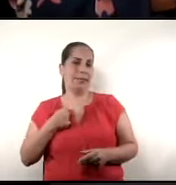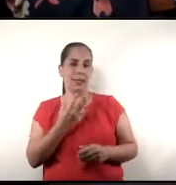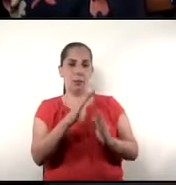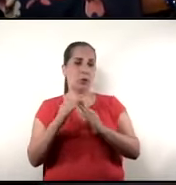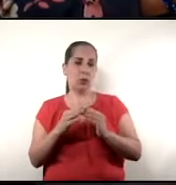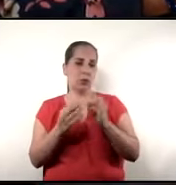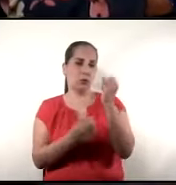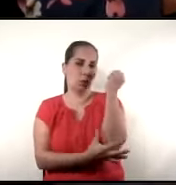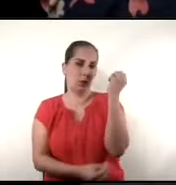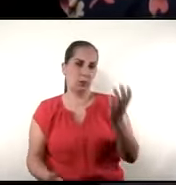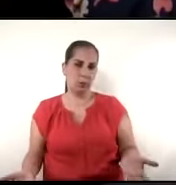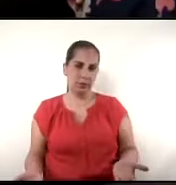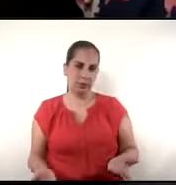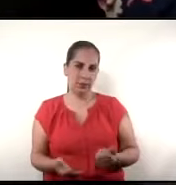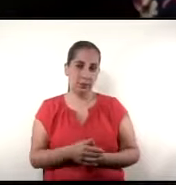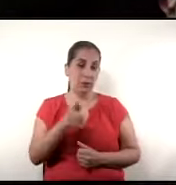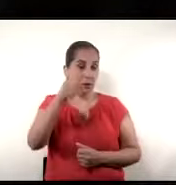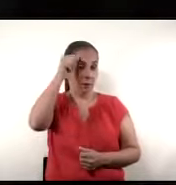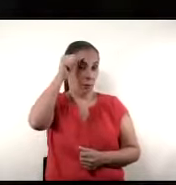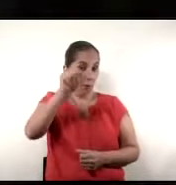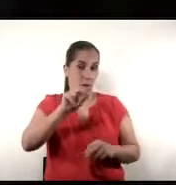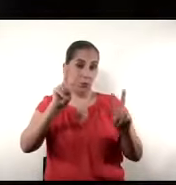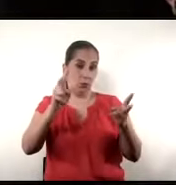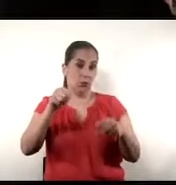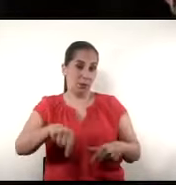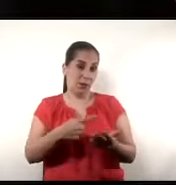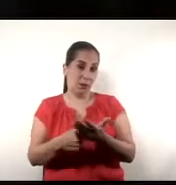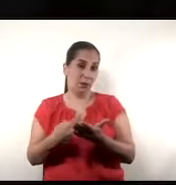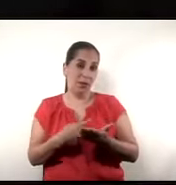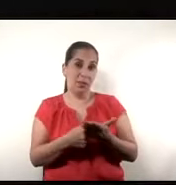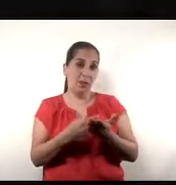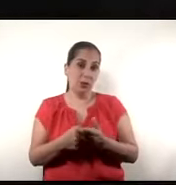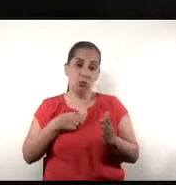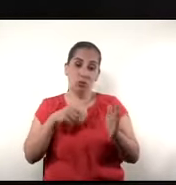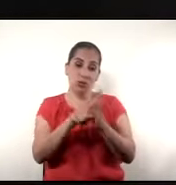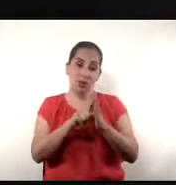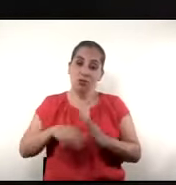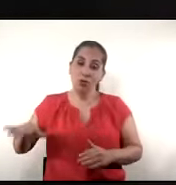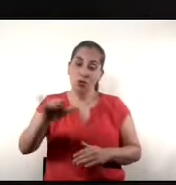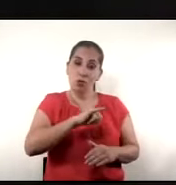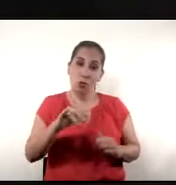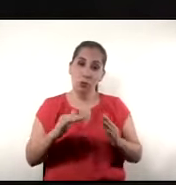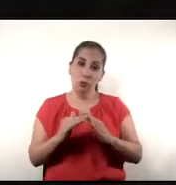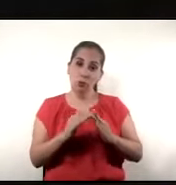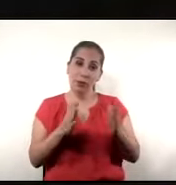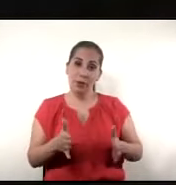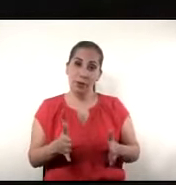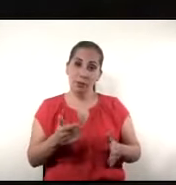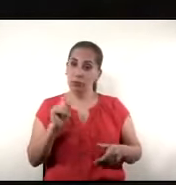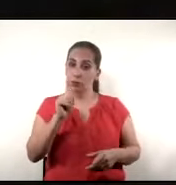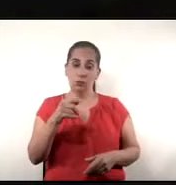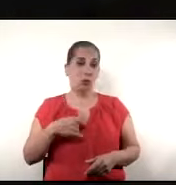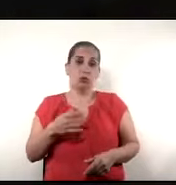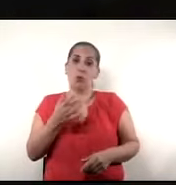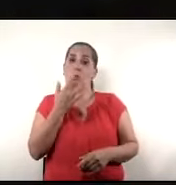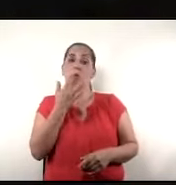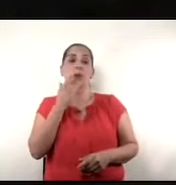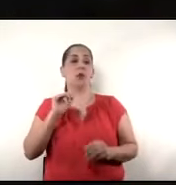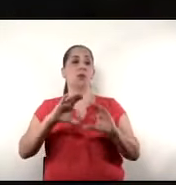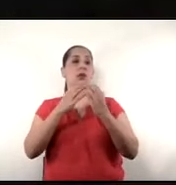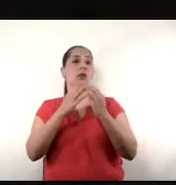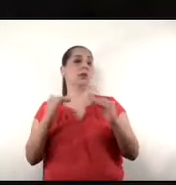más empobrecidas. Le recuerdo que los temas acá en debate son derechos inherentes de todo ciudadano, derechos no privilegios de clases